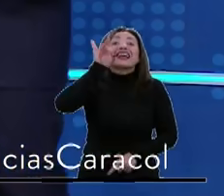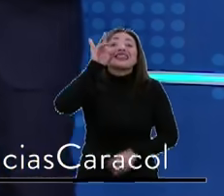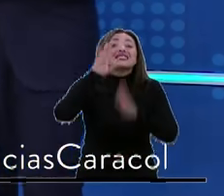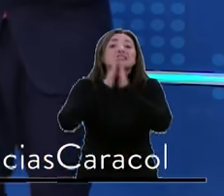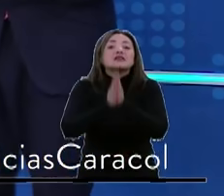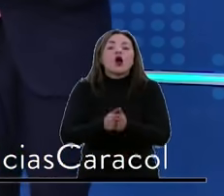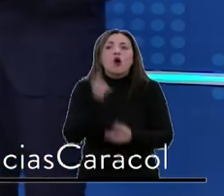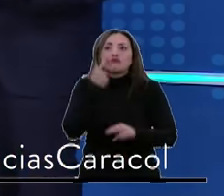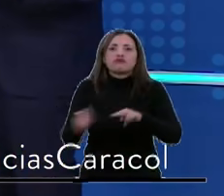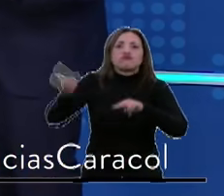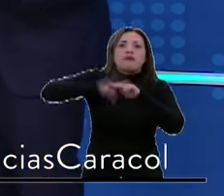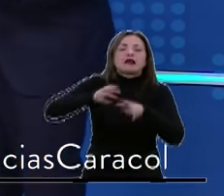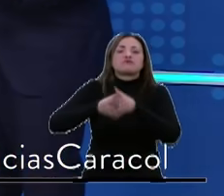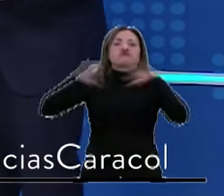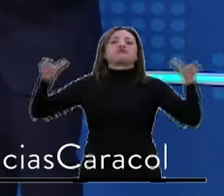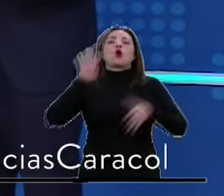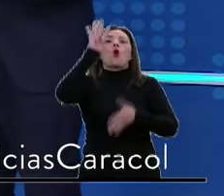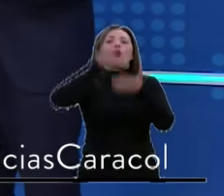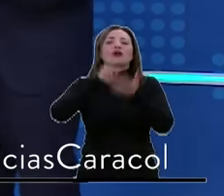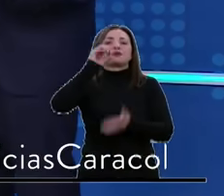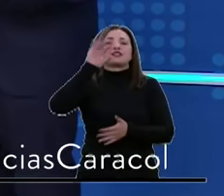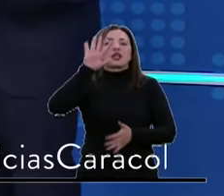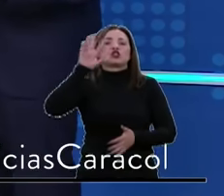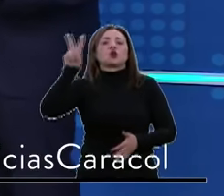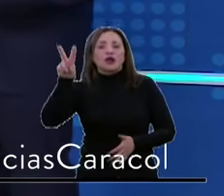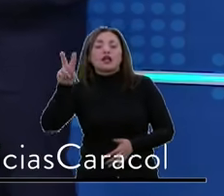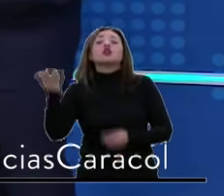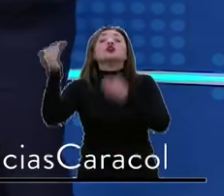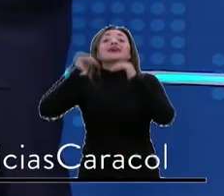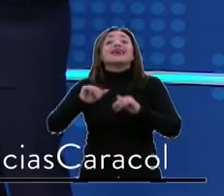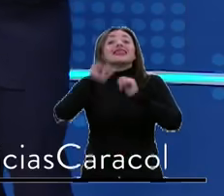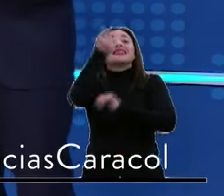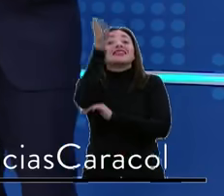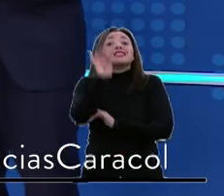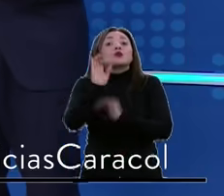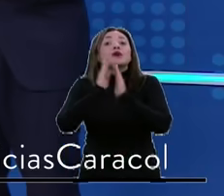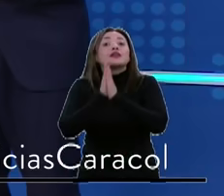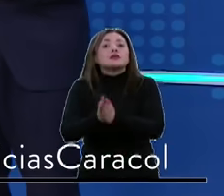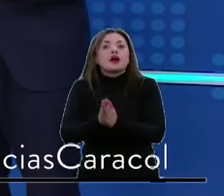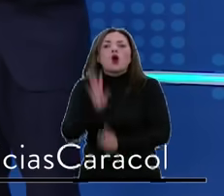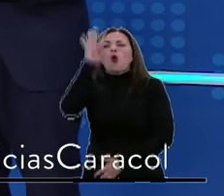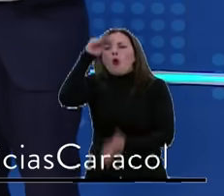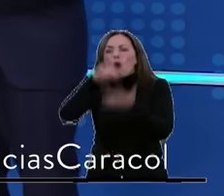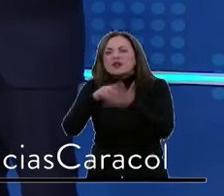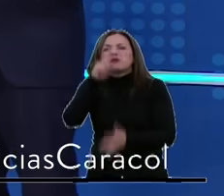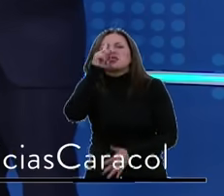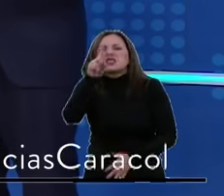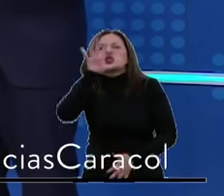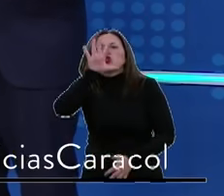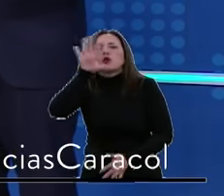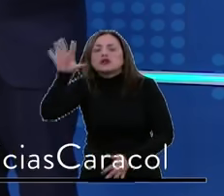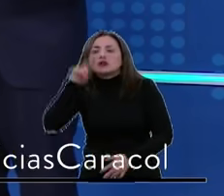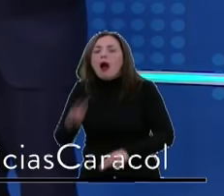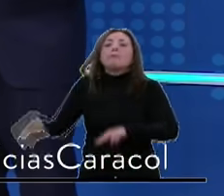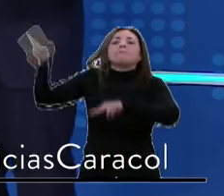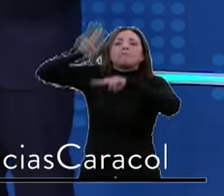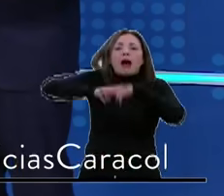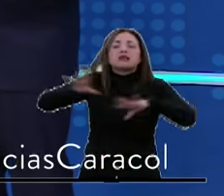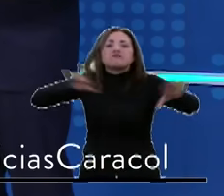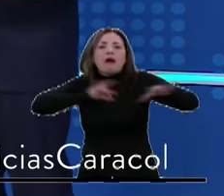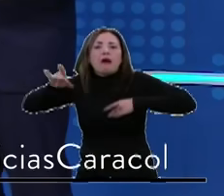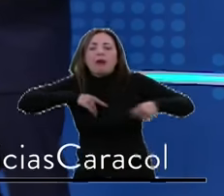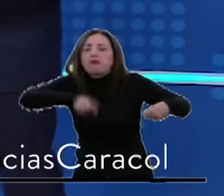y llegamos a la cifra más dramática que es la del día 19 de diciembre 4.155 casos indudablemente las